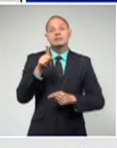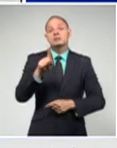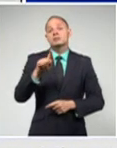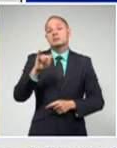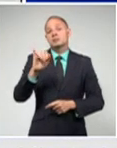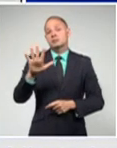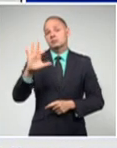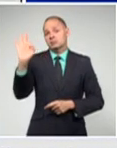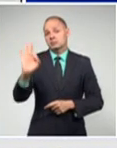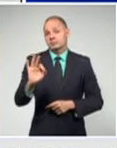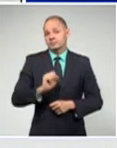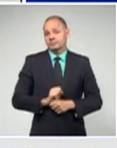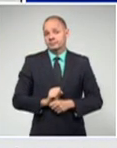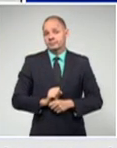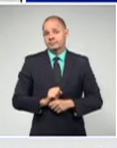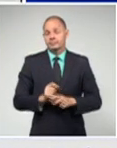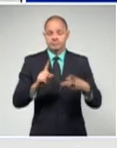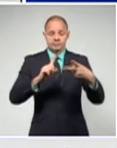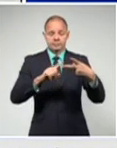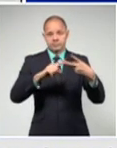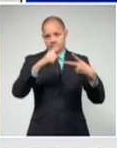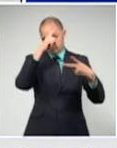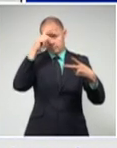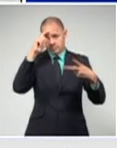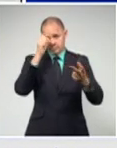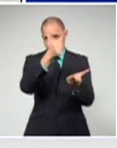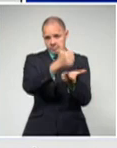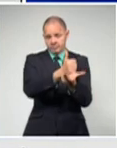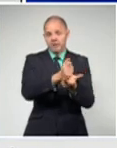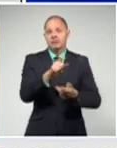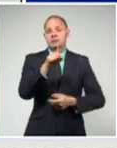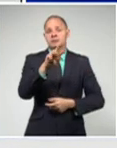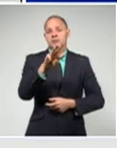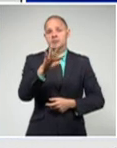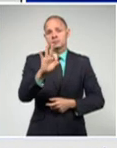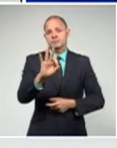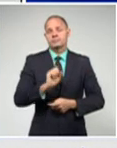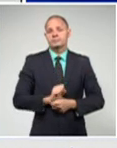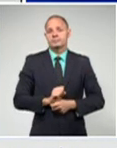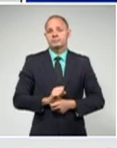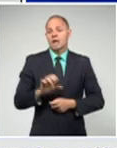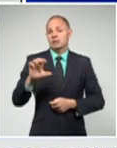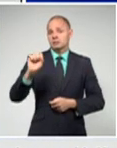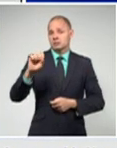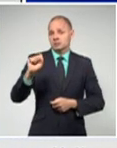165,7, Santi Espíritu 138,4 y La Sierpe